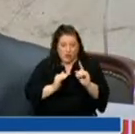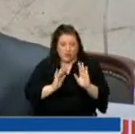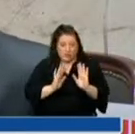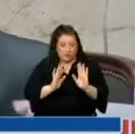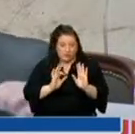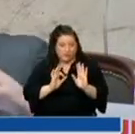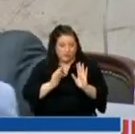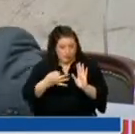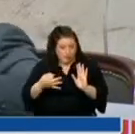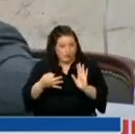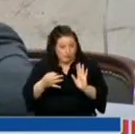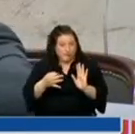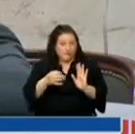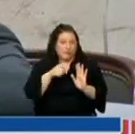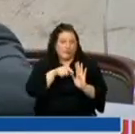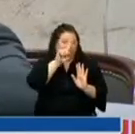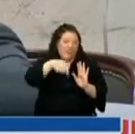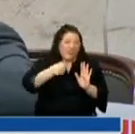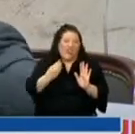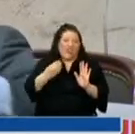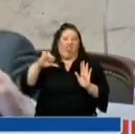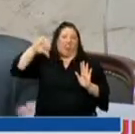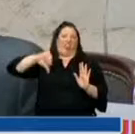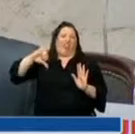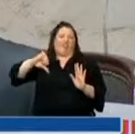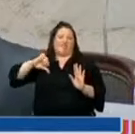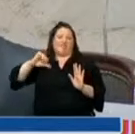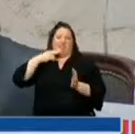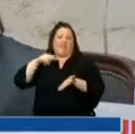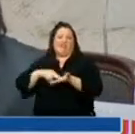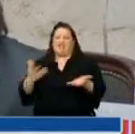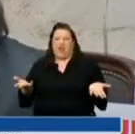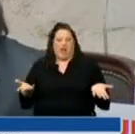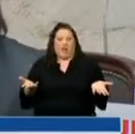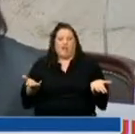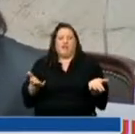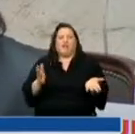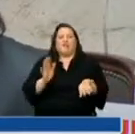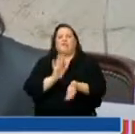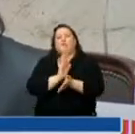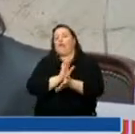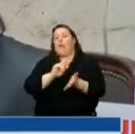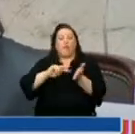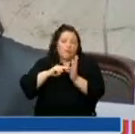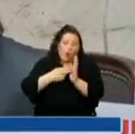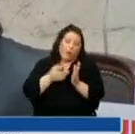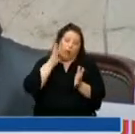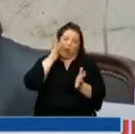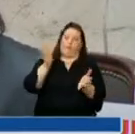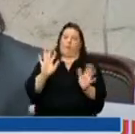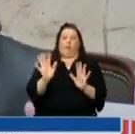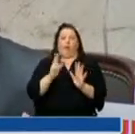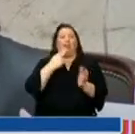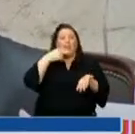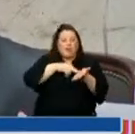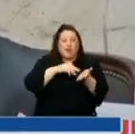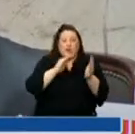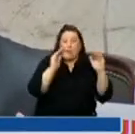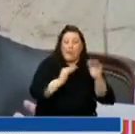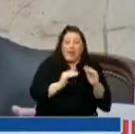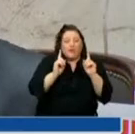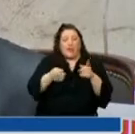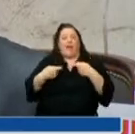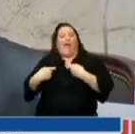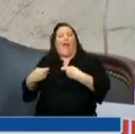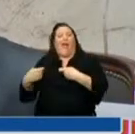ganas 1,700000 vas a tener este millón y pico más de acá fin de año porque te vamos a sacar del